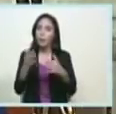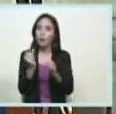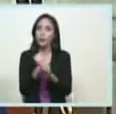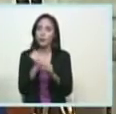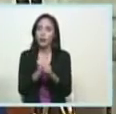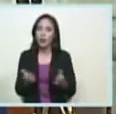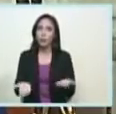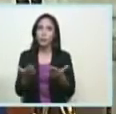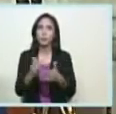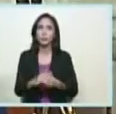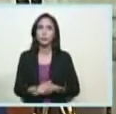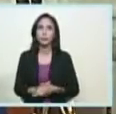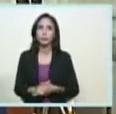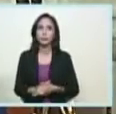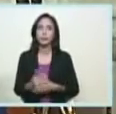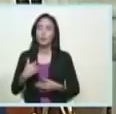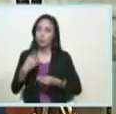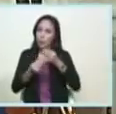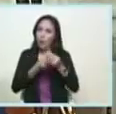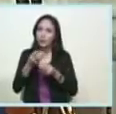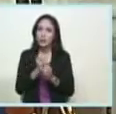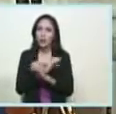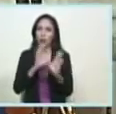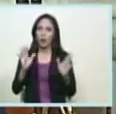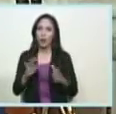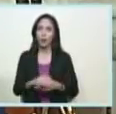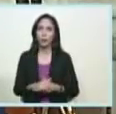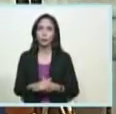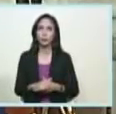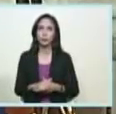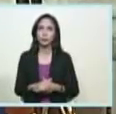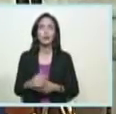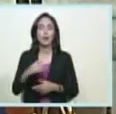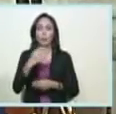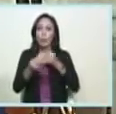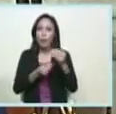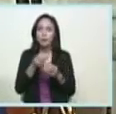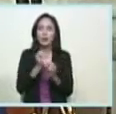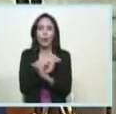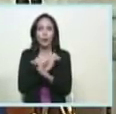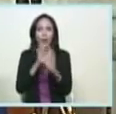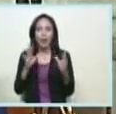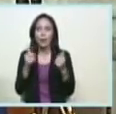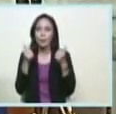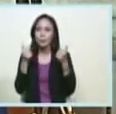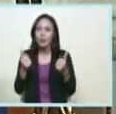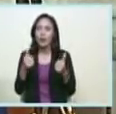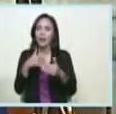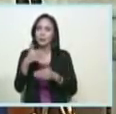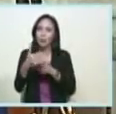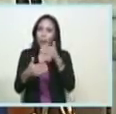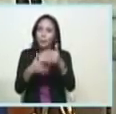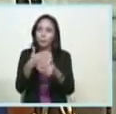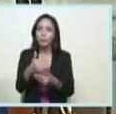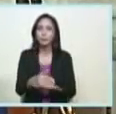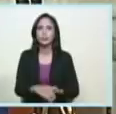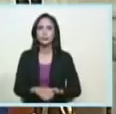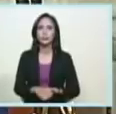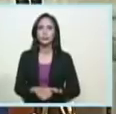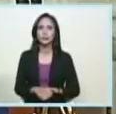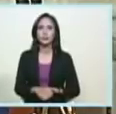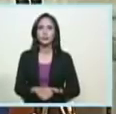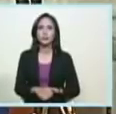hora lo vamos a hacer y lo vamos a hacer bien lo vamos a hacer